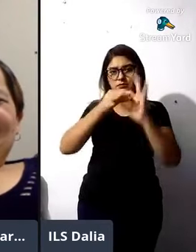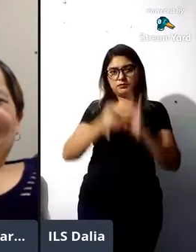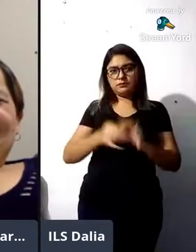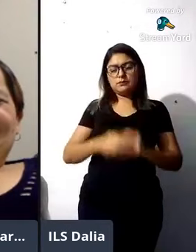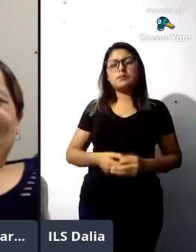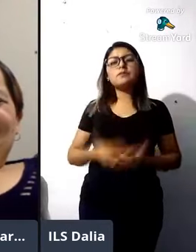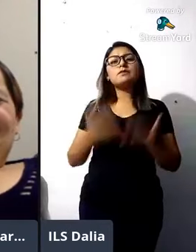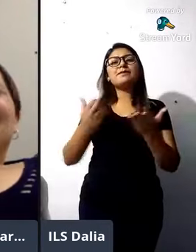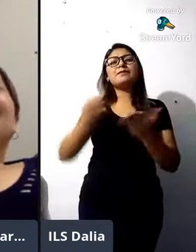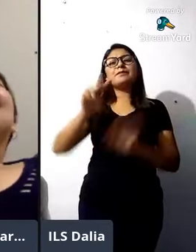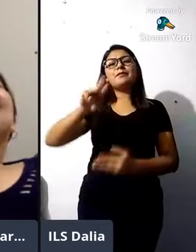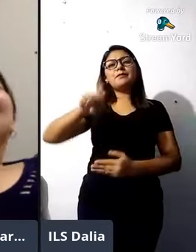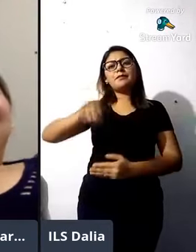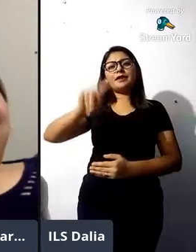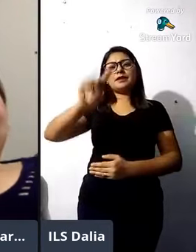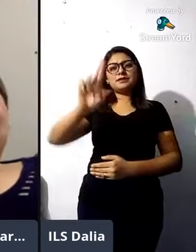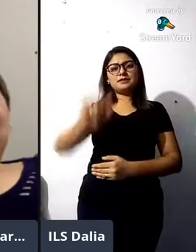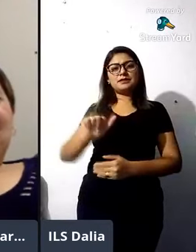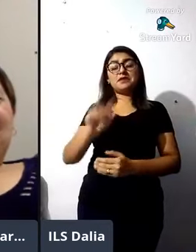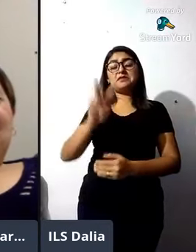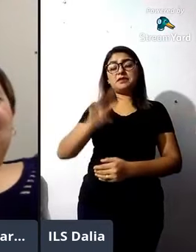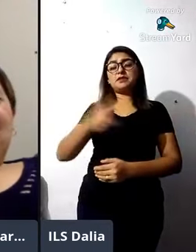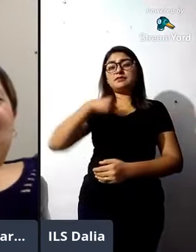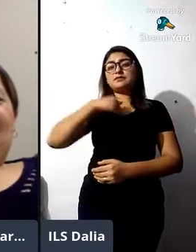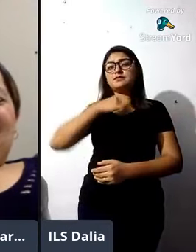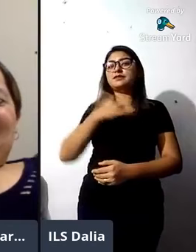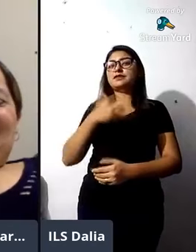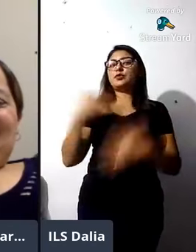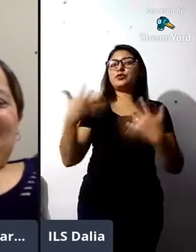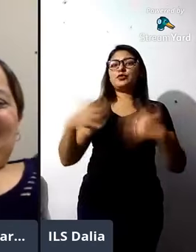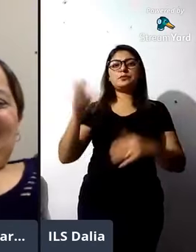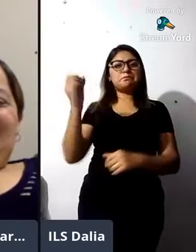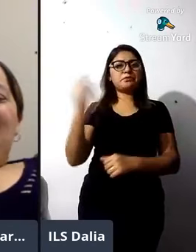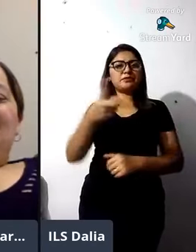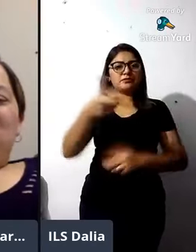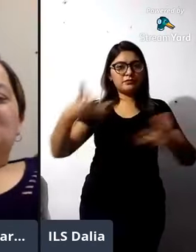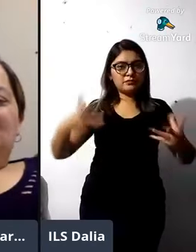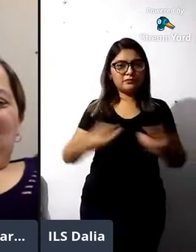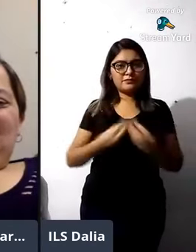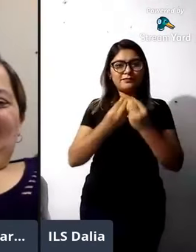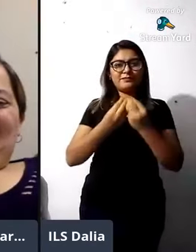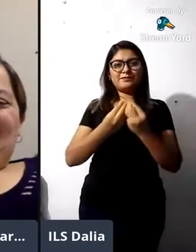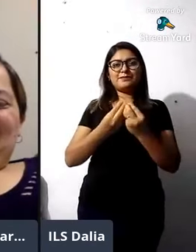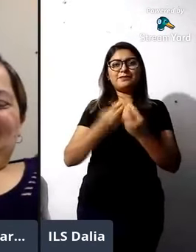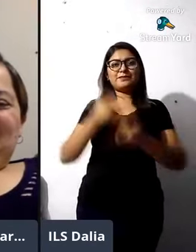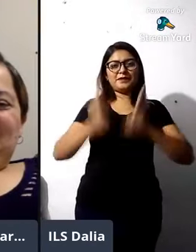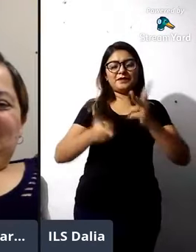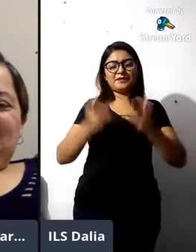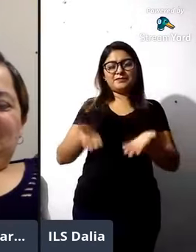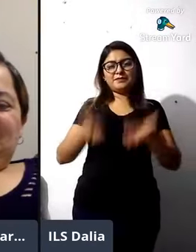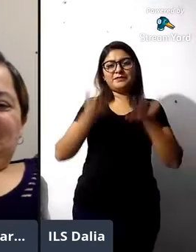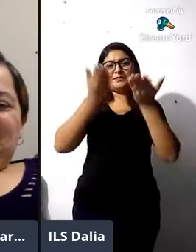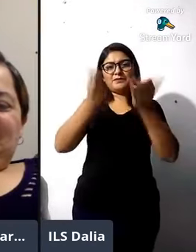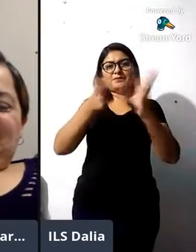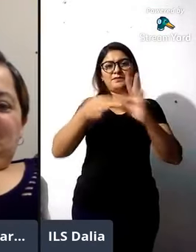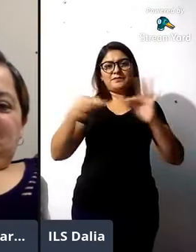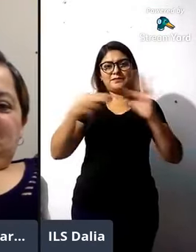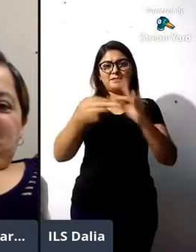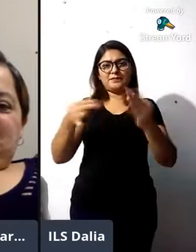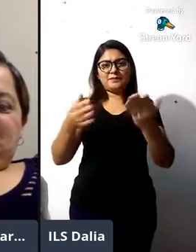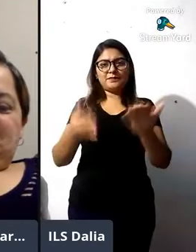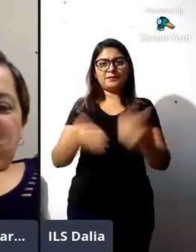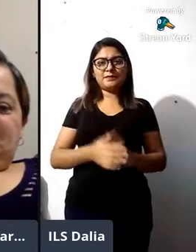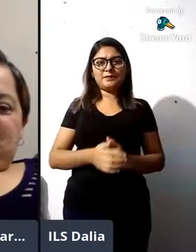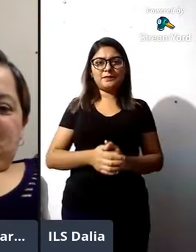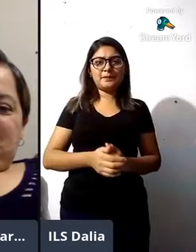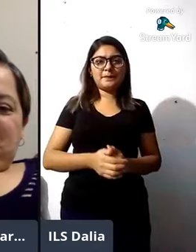un honor tenerla con nosotros y con nosotras en esta noche. Cedo los micrófonos, maestra, e informo